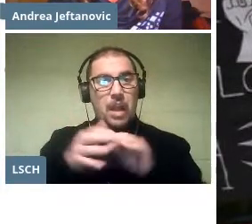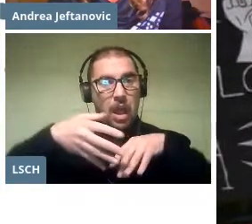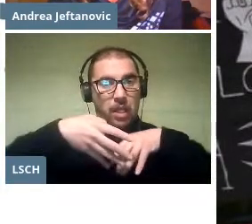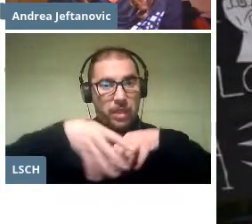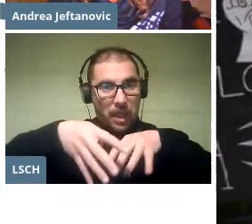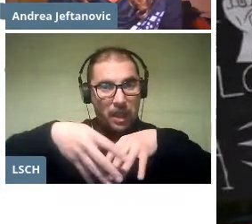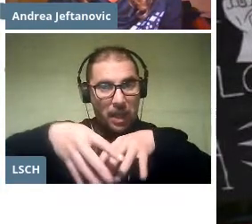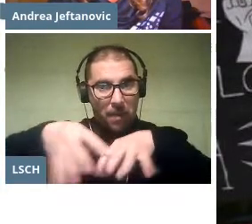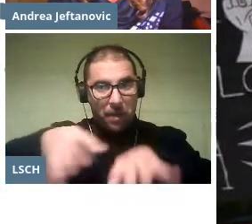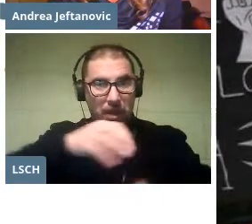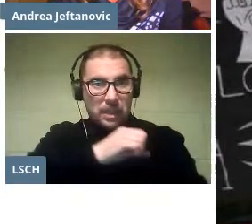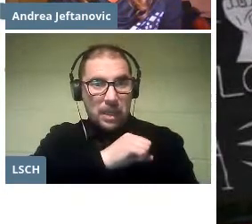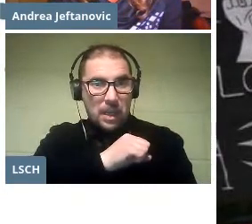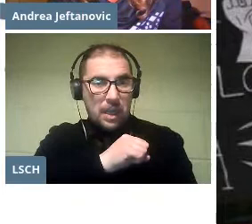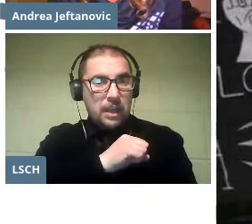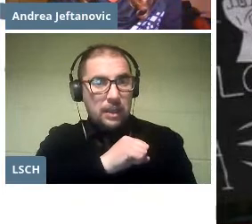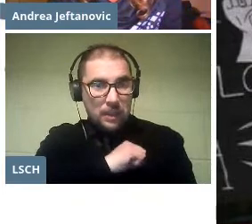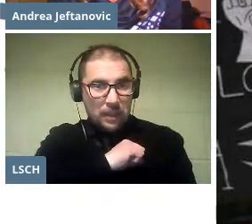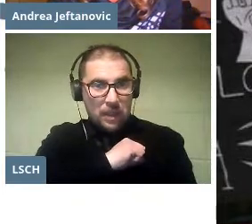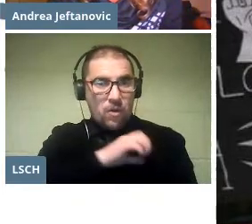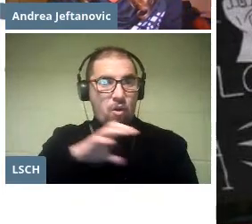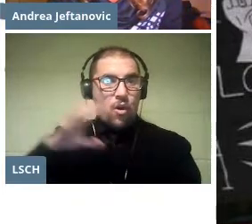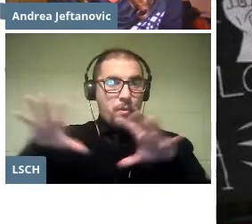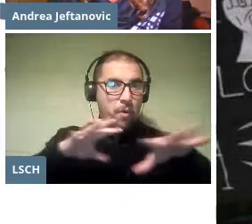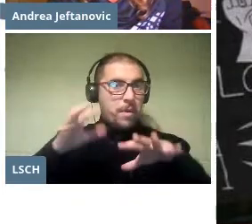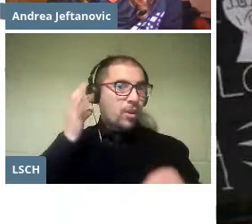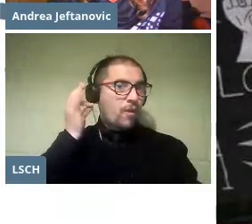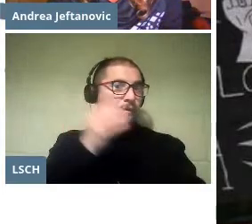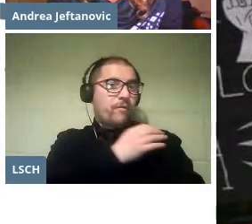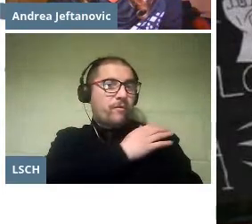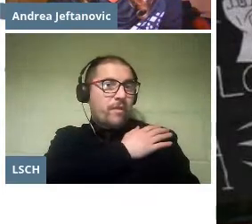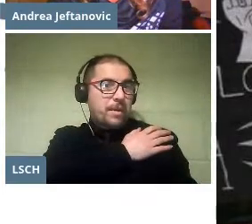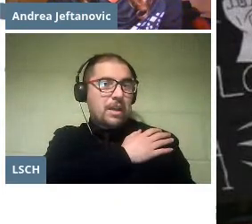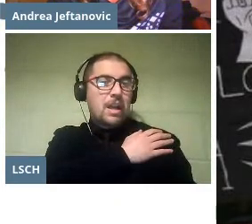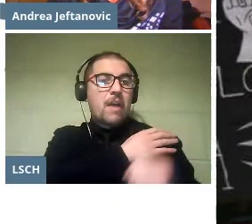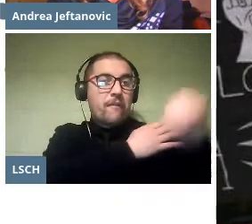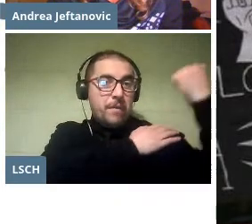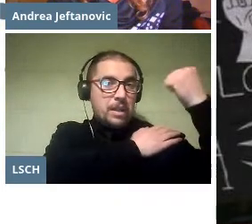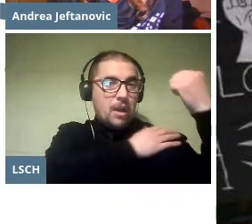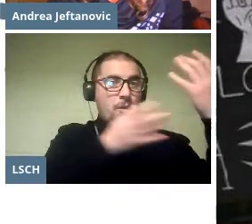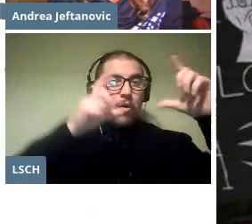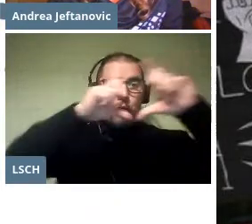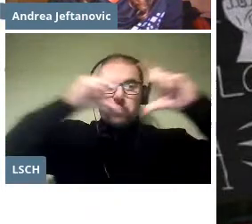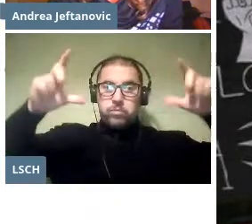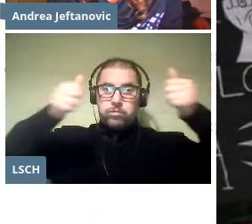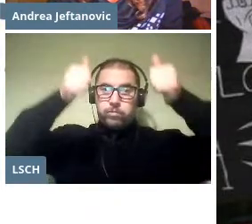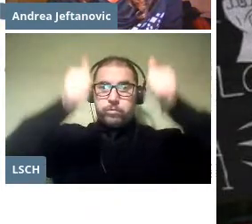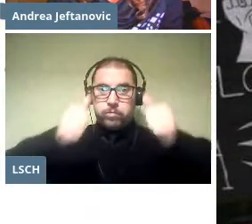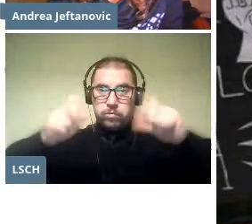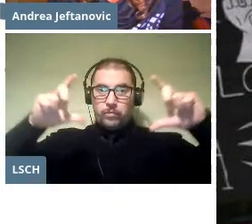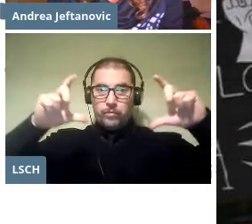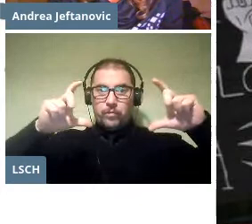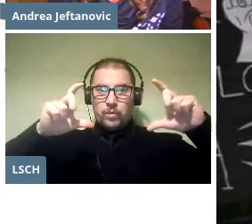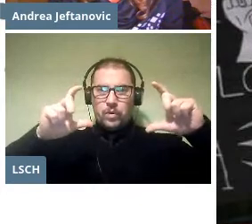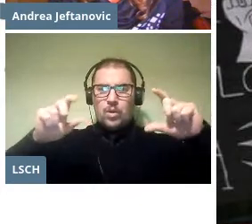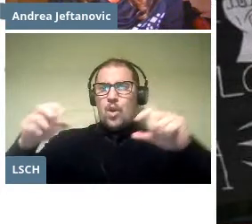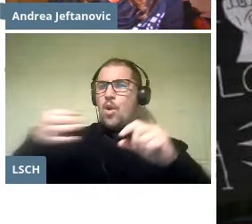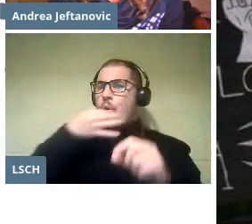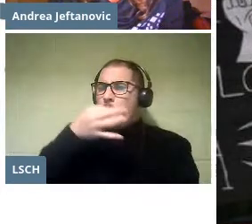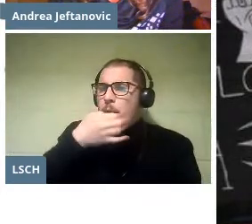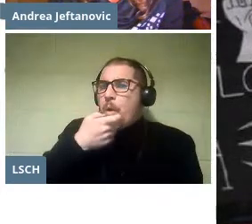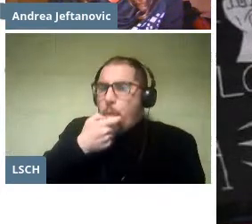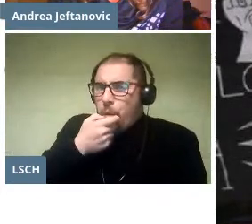en Santiago del movimiento feminista, cómo aparecen en las pancartas, por ejemplo, no quiero tu piropo, es mi